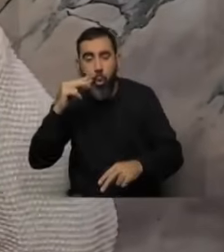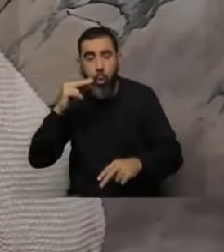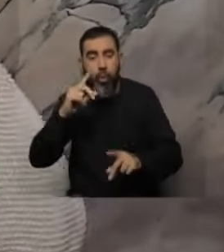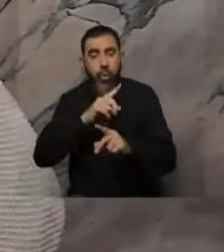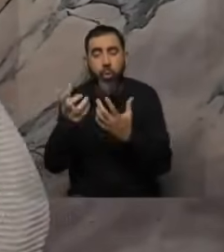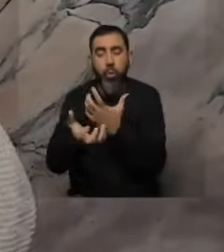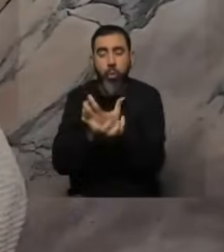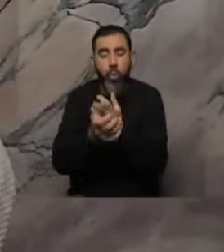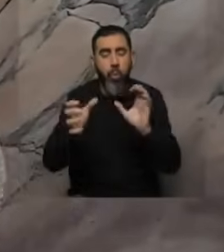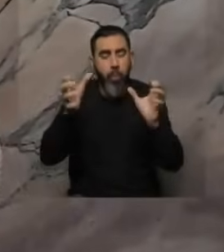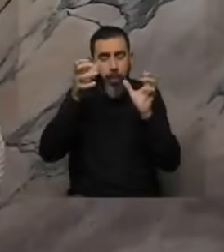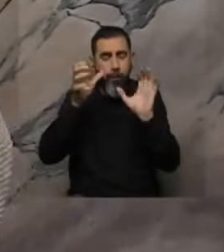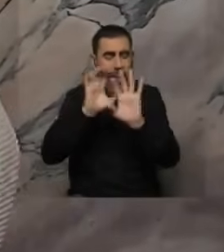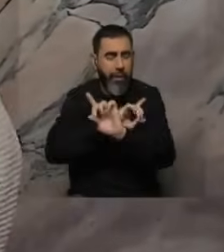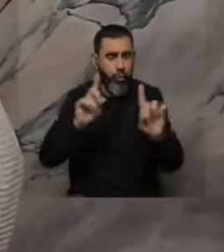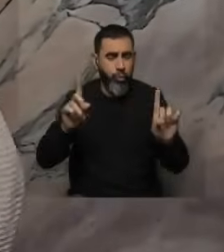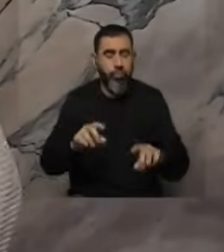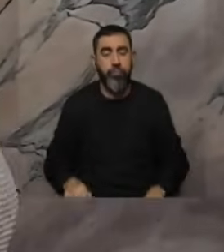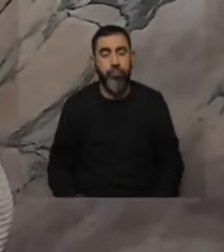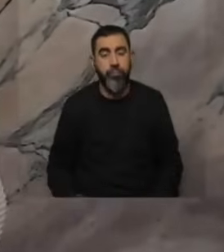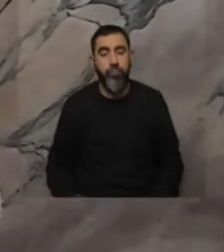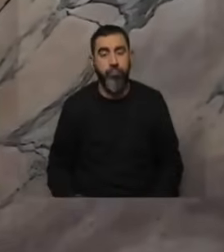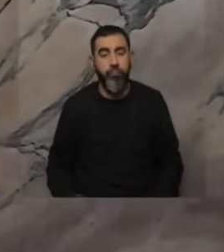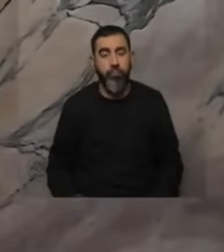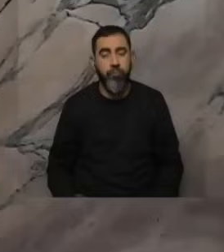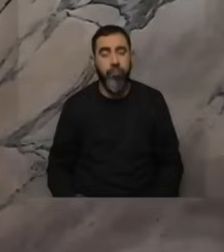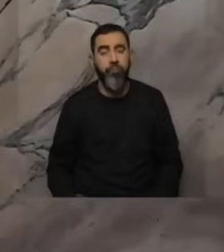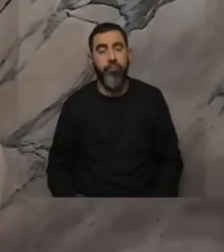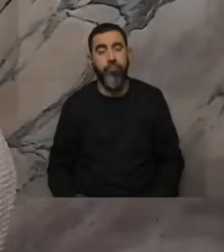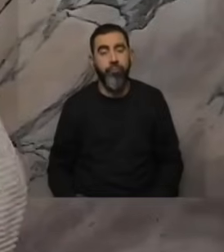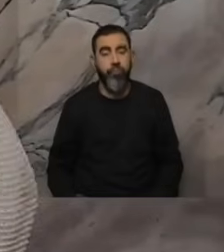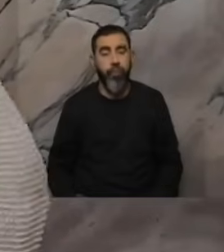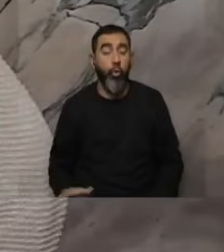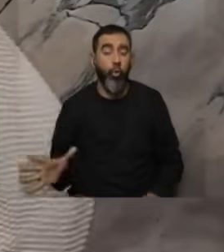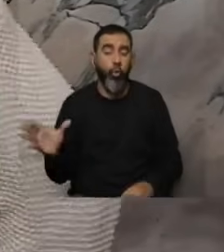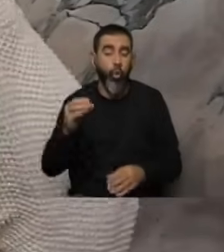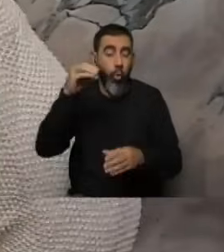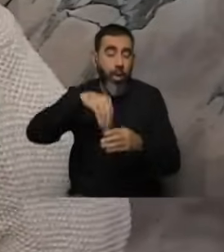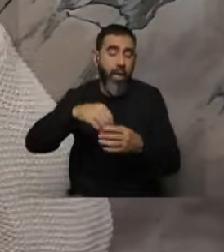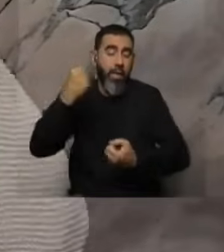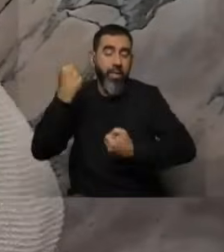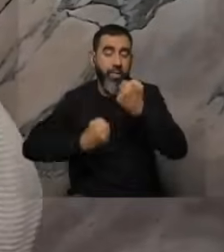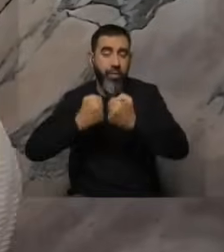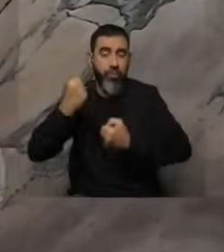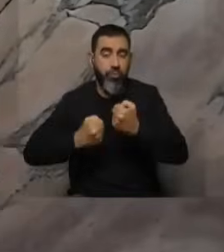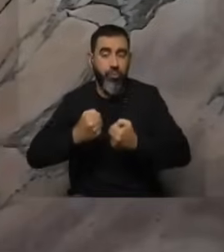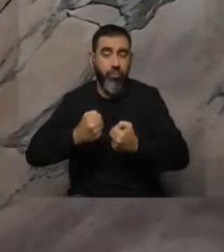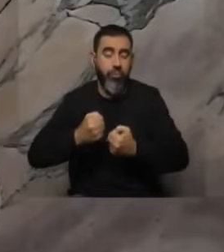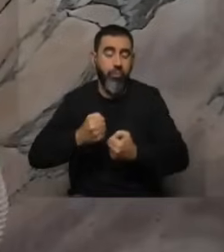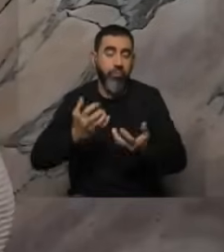tóxicos eh todo lo que se maneja adentro de la fábrica de celulosa